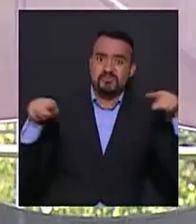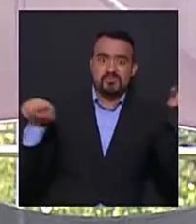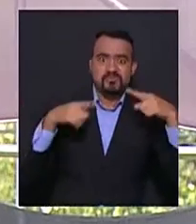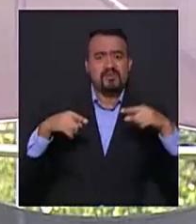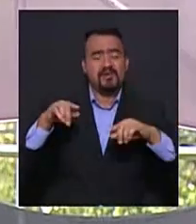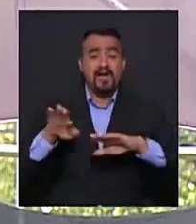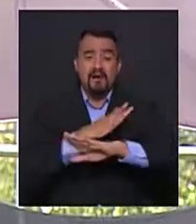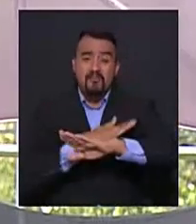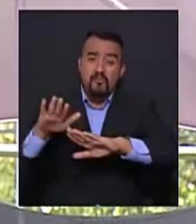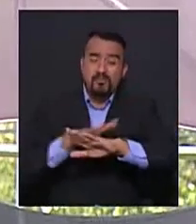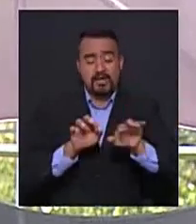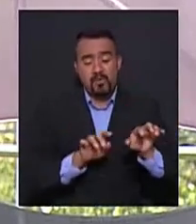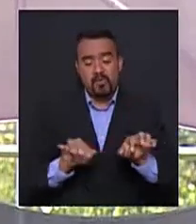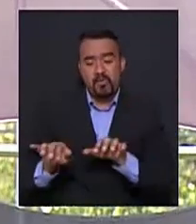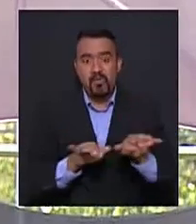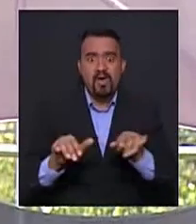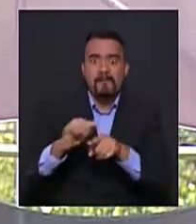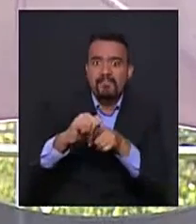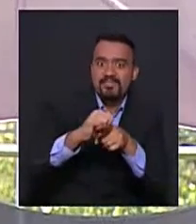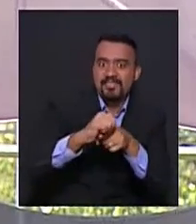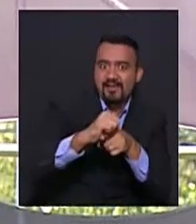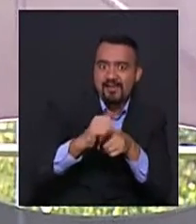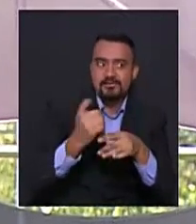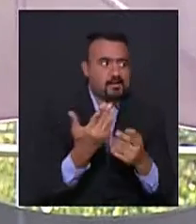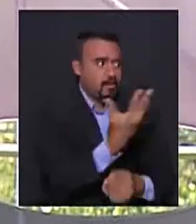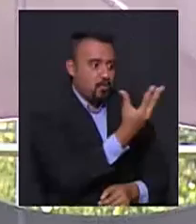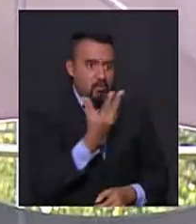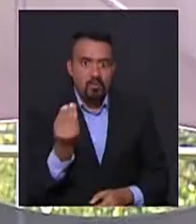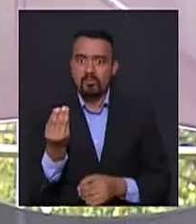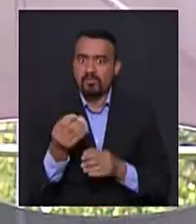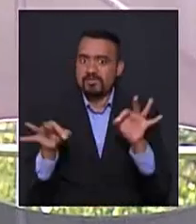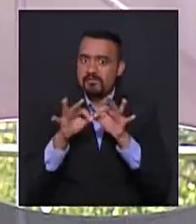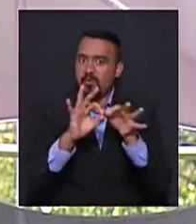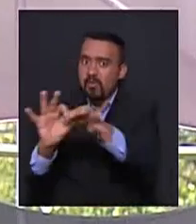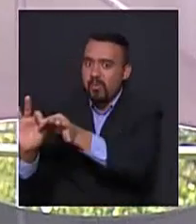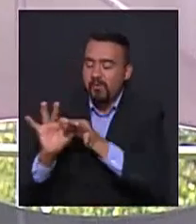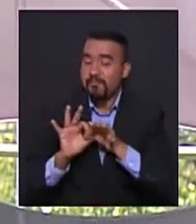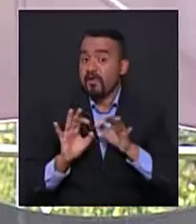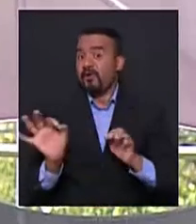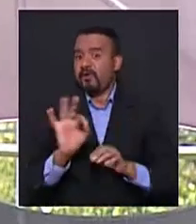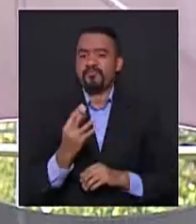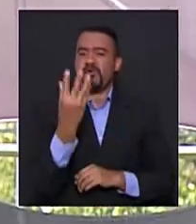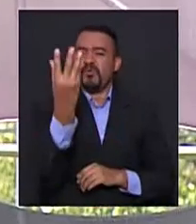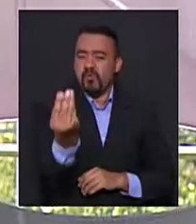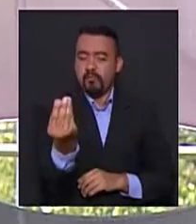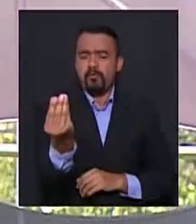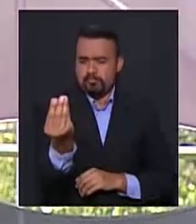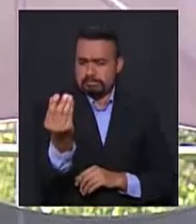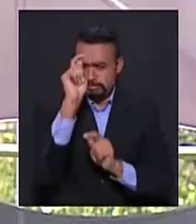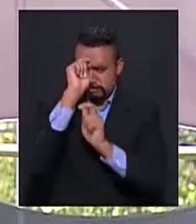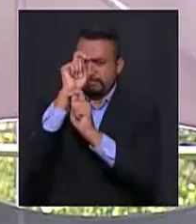construcción de herramientas para vivir en comunidad, trabajo en equipo y escucha. Hablarles de y reconocer